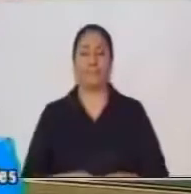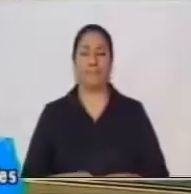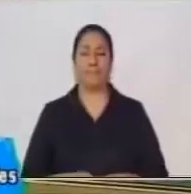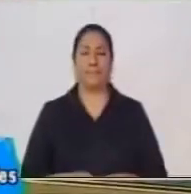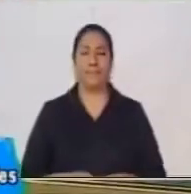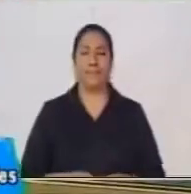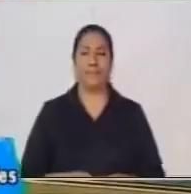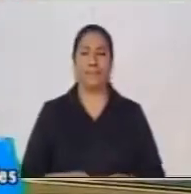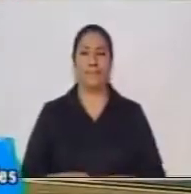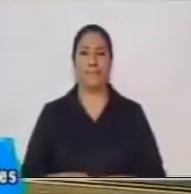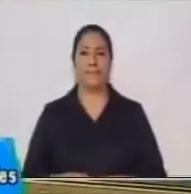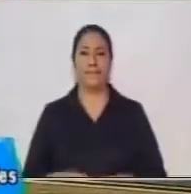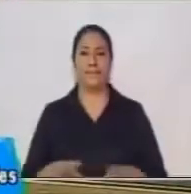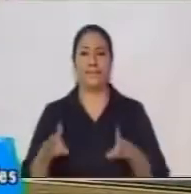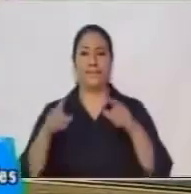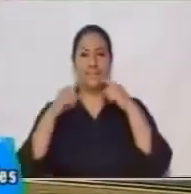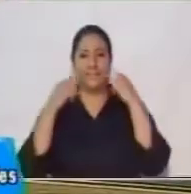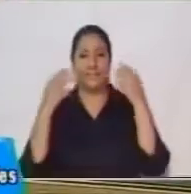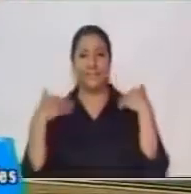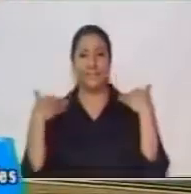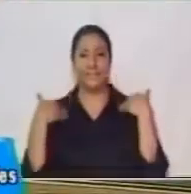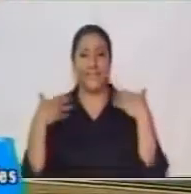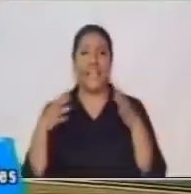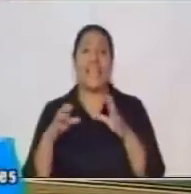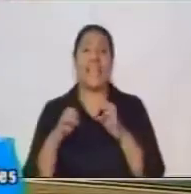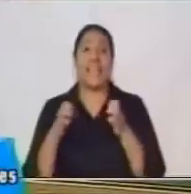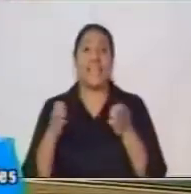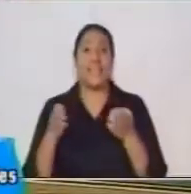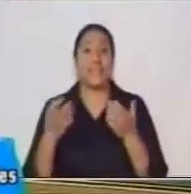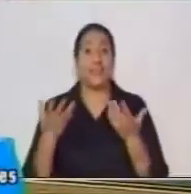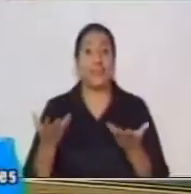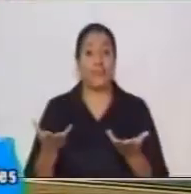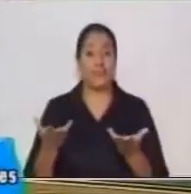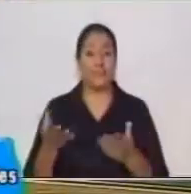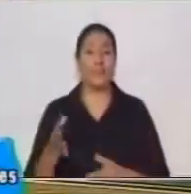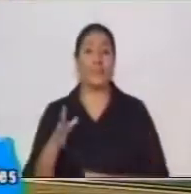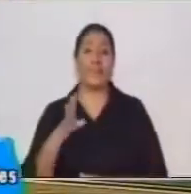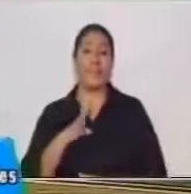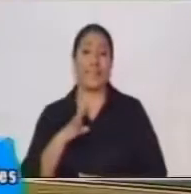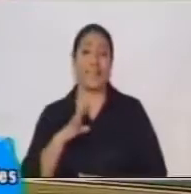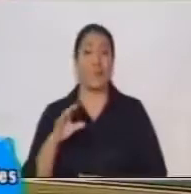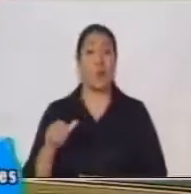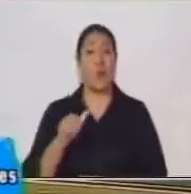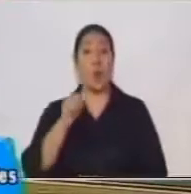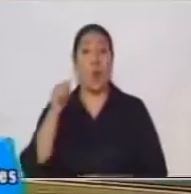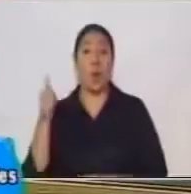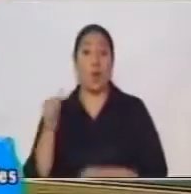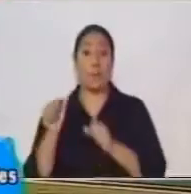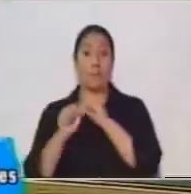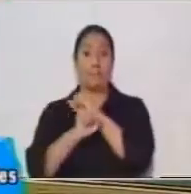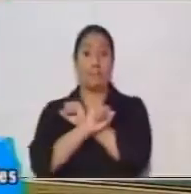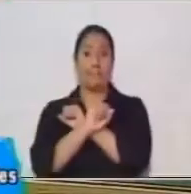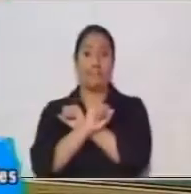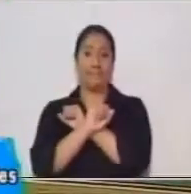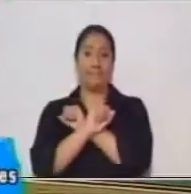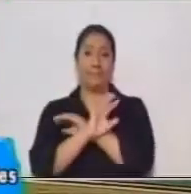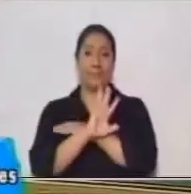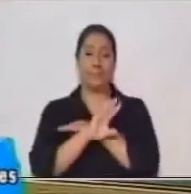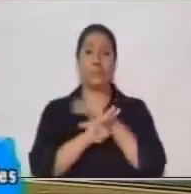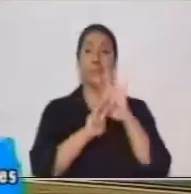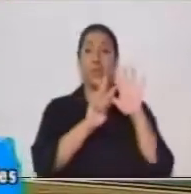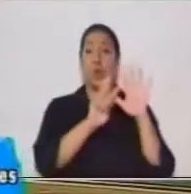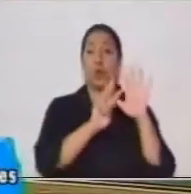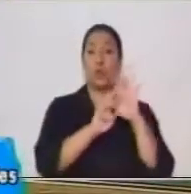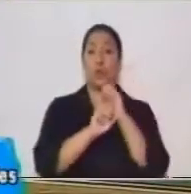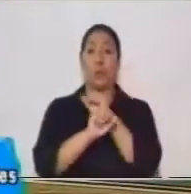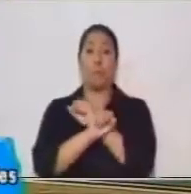Entonces, en estos dos tenemos otra multiplicación. Y 8 por 2, ¿qué